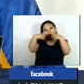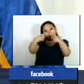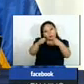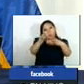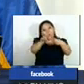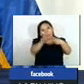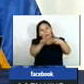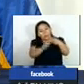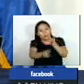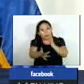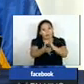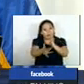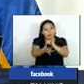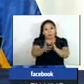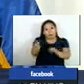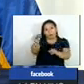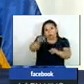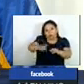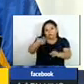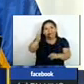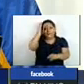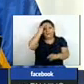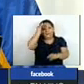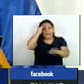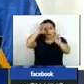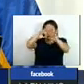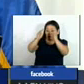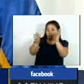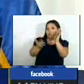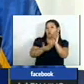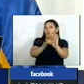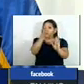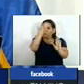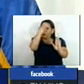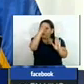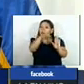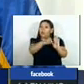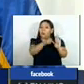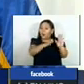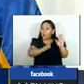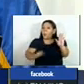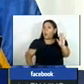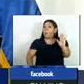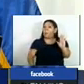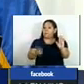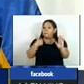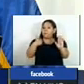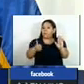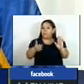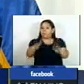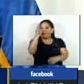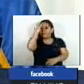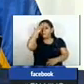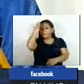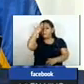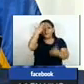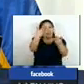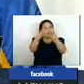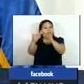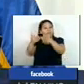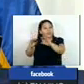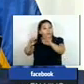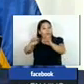aspectos técnicos que hoy nos posicionan a nivel mundial como uno de los países que está dando mucho de qué hablar y reconocido por organizaciones